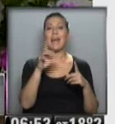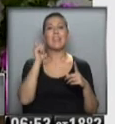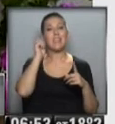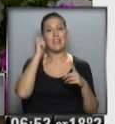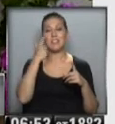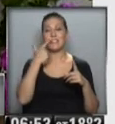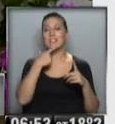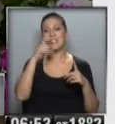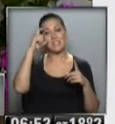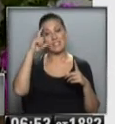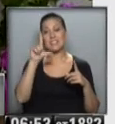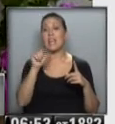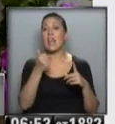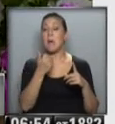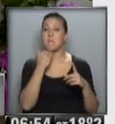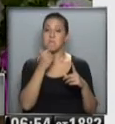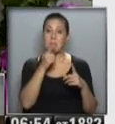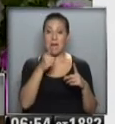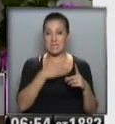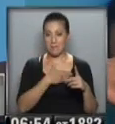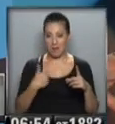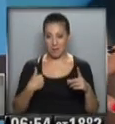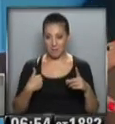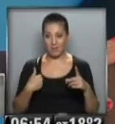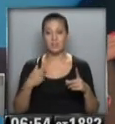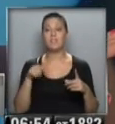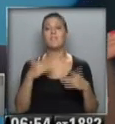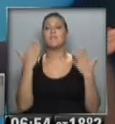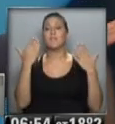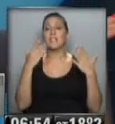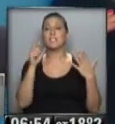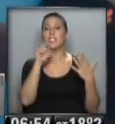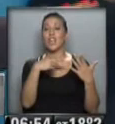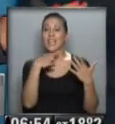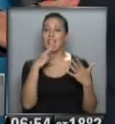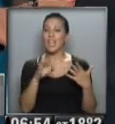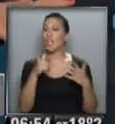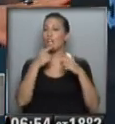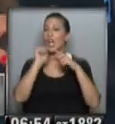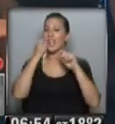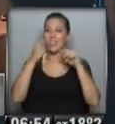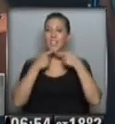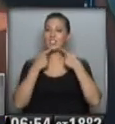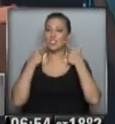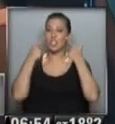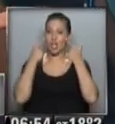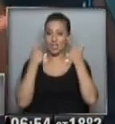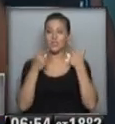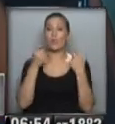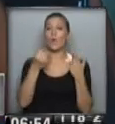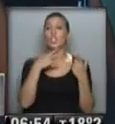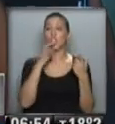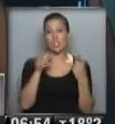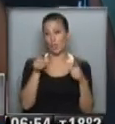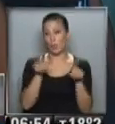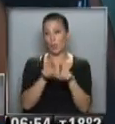mamá. Gisela. Gi, felicitaciones por este hijo que tiene esa sonrisa. Cuando el hijo está feliz